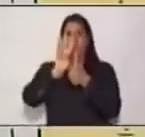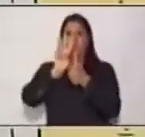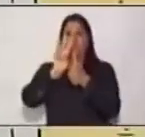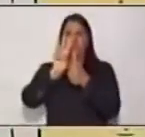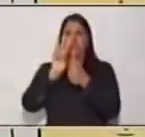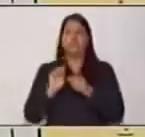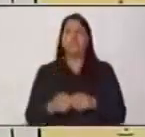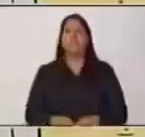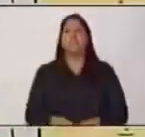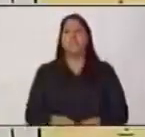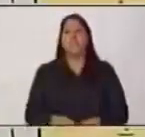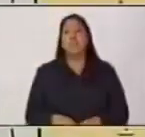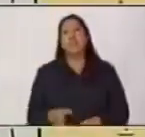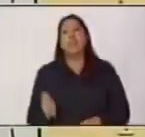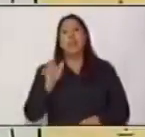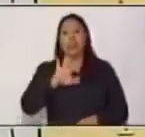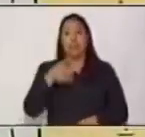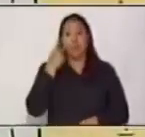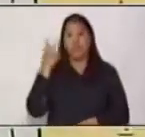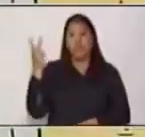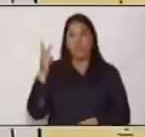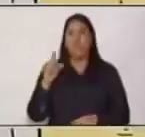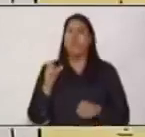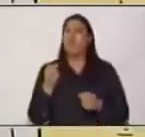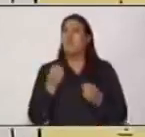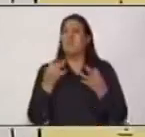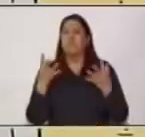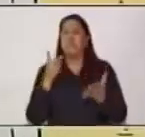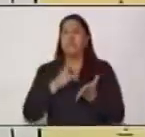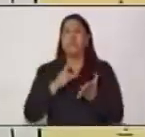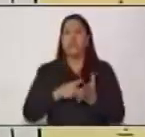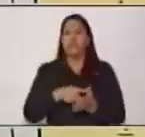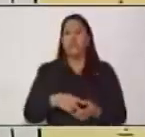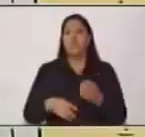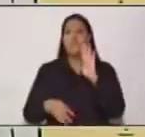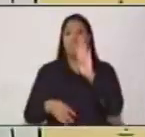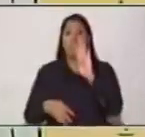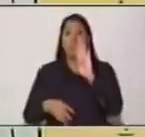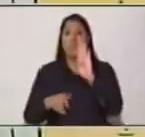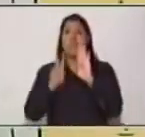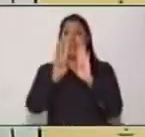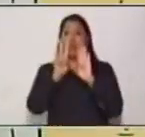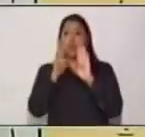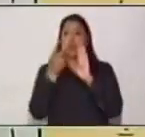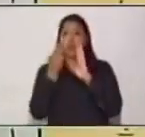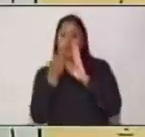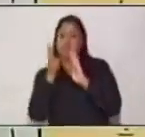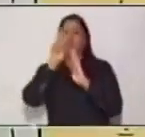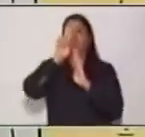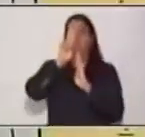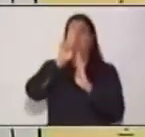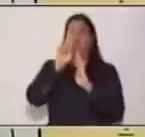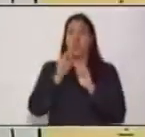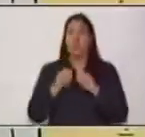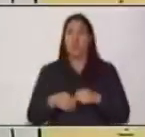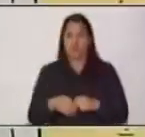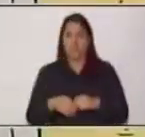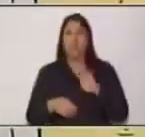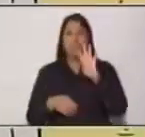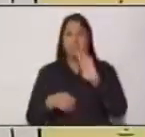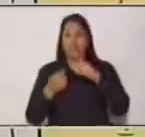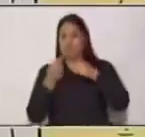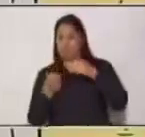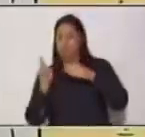luego, ¿cuántas veces estoy multiplicando a la B? 2 veces. Entonces escribo la B y